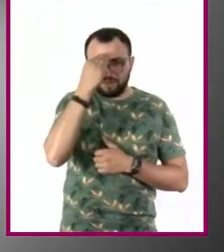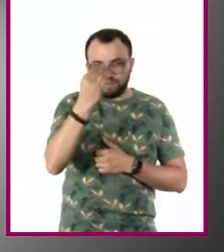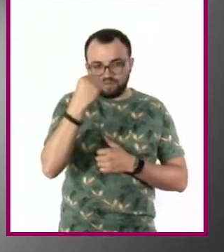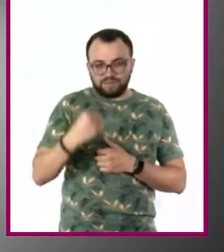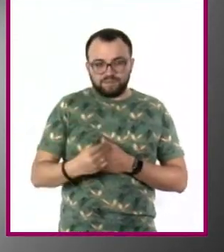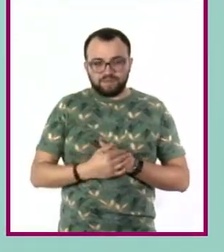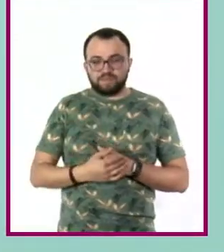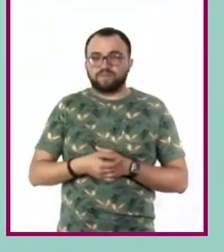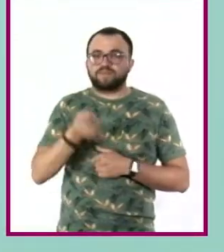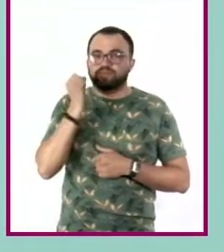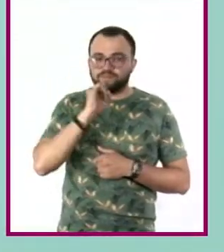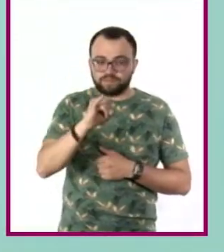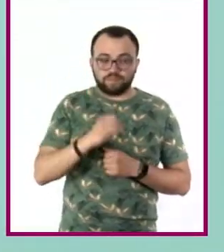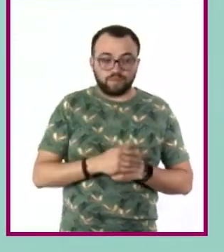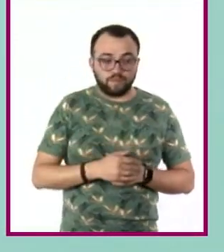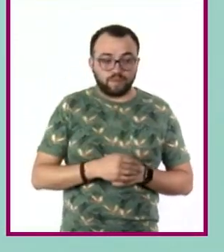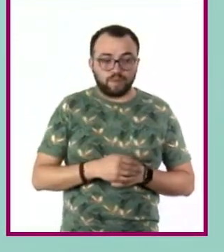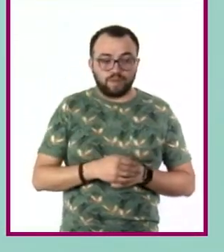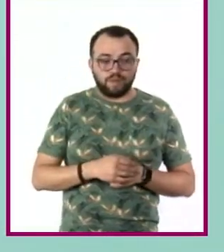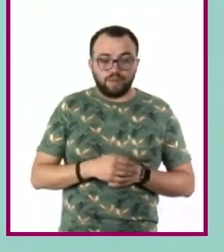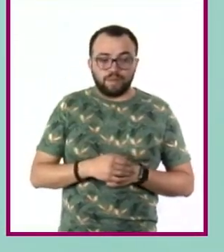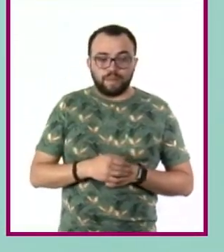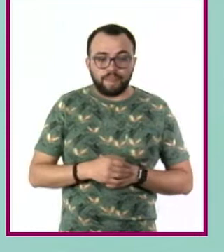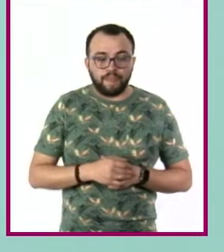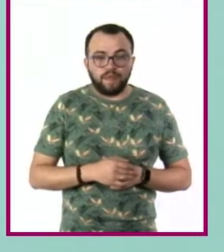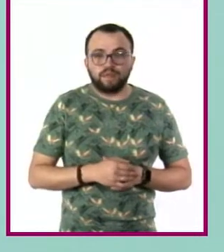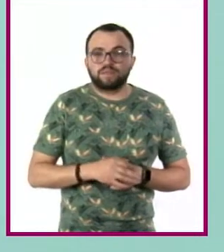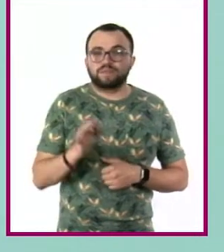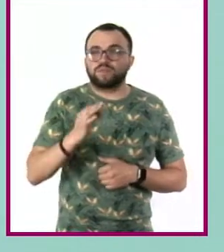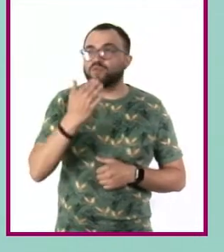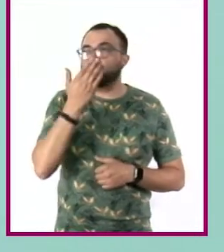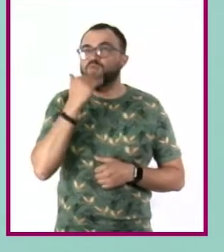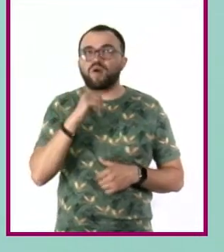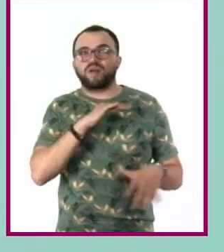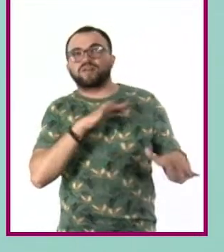Si no tengamos desastres o